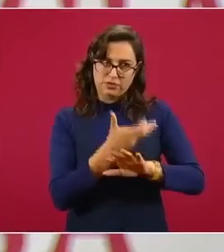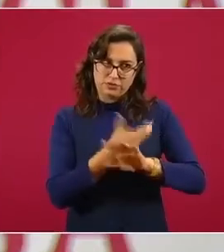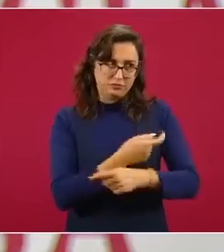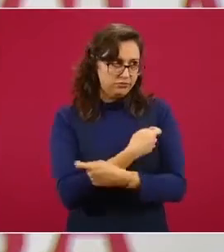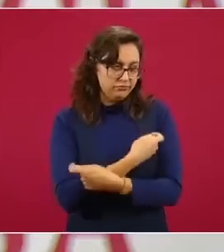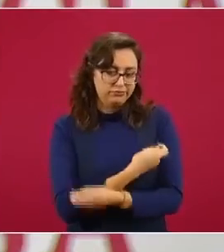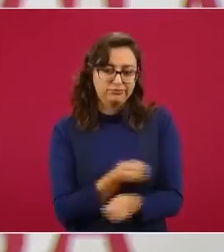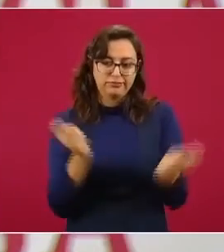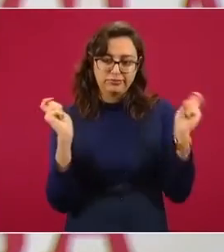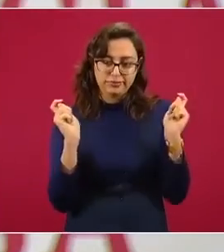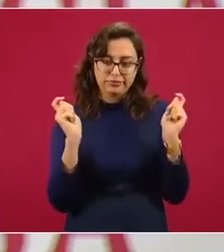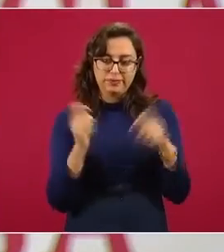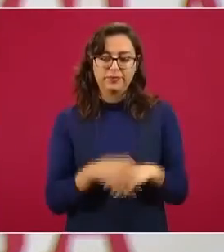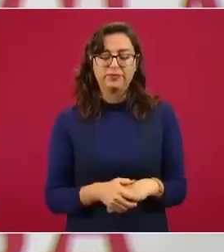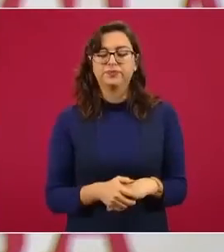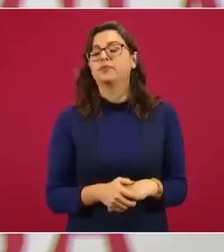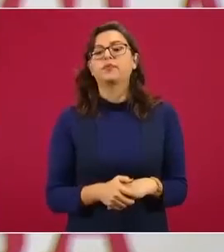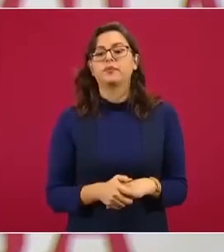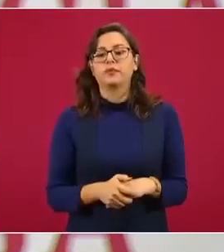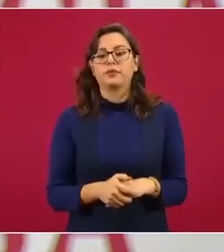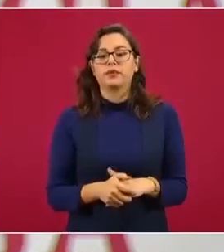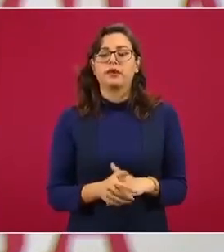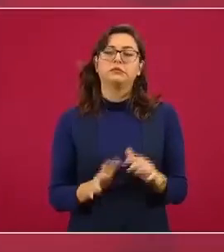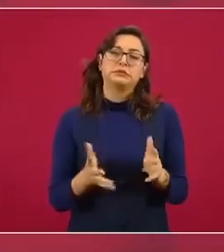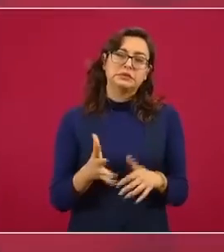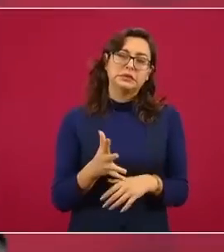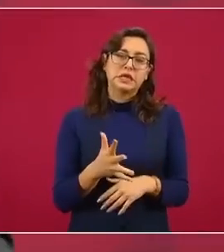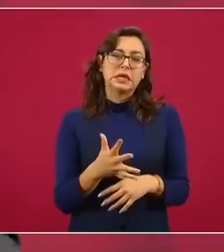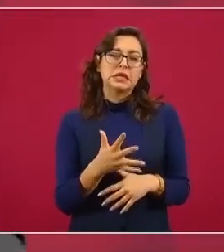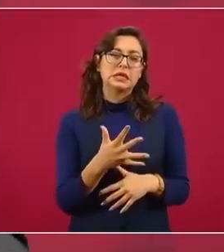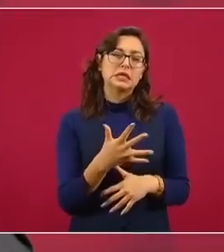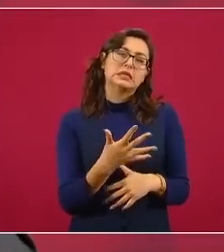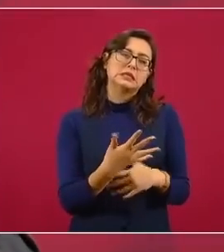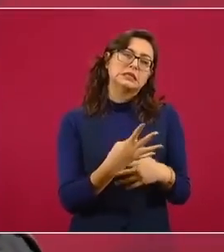Es decir, estaríamos entre el 14, 15 y 16 de